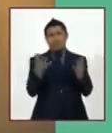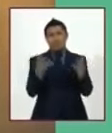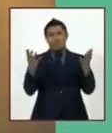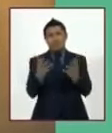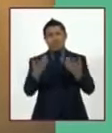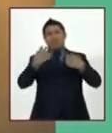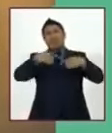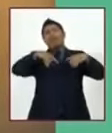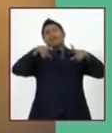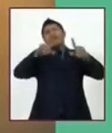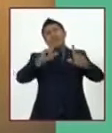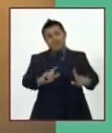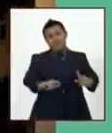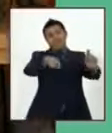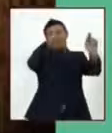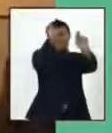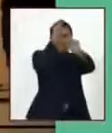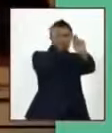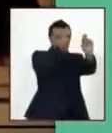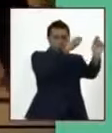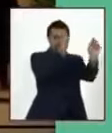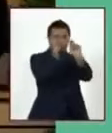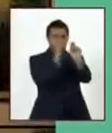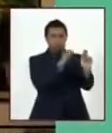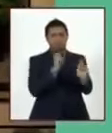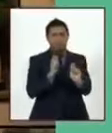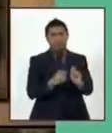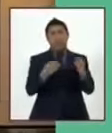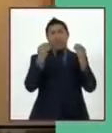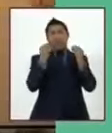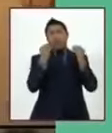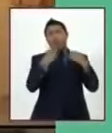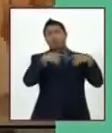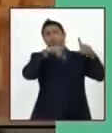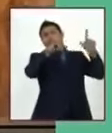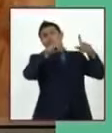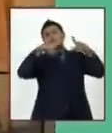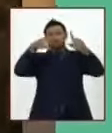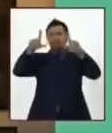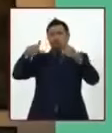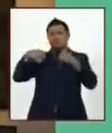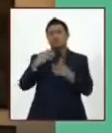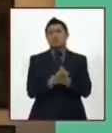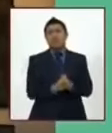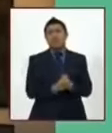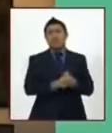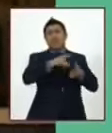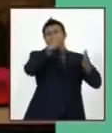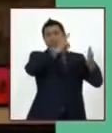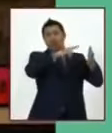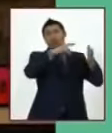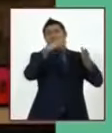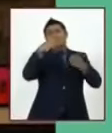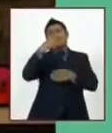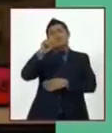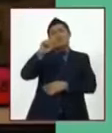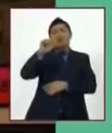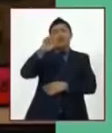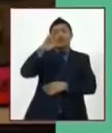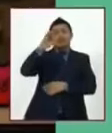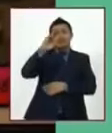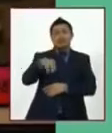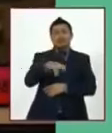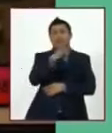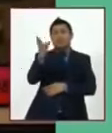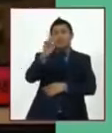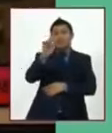en arquitectura y escultura. Muchas de sus obras, como el Hospicio Cabañas, el Palacio de Minería o la escultura ecuestre de